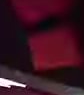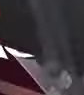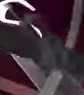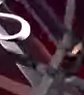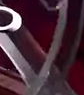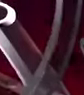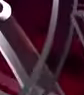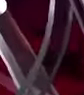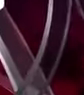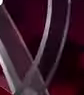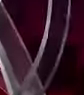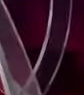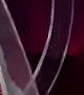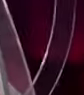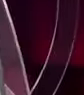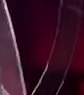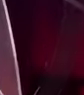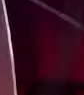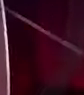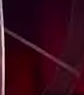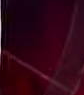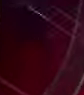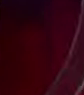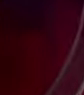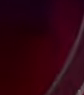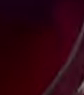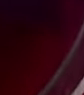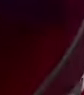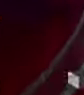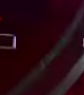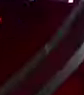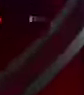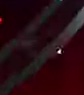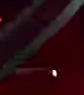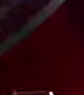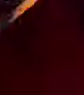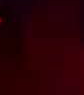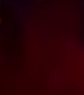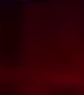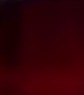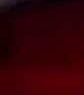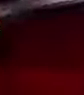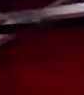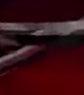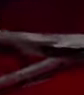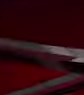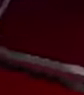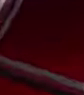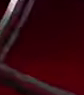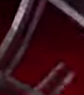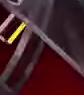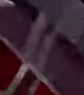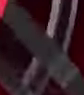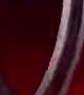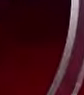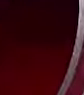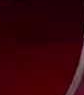los medios de creativos presenta bvl noticias emisión estelar con belkis sánchez